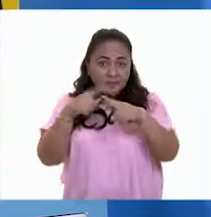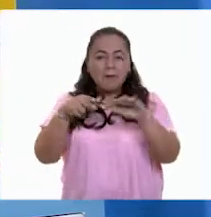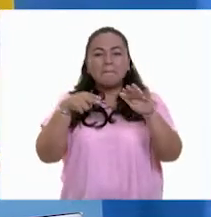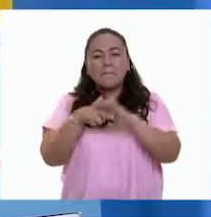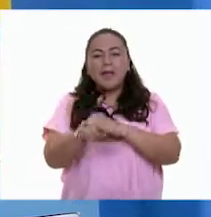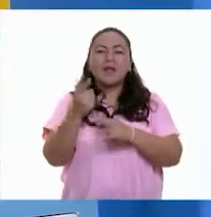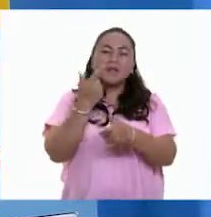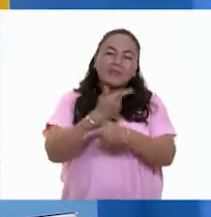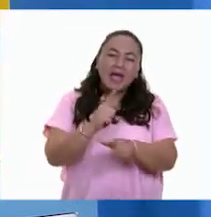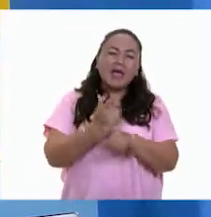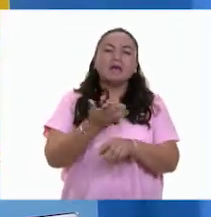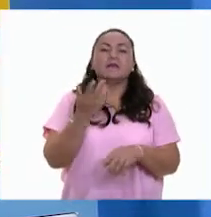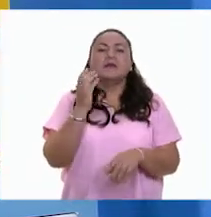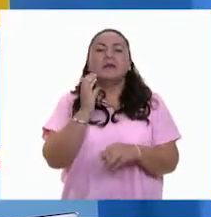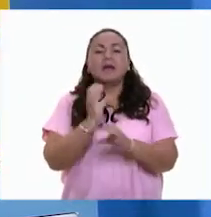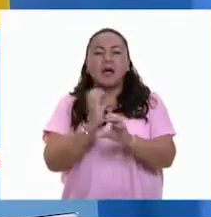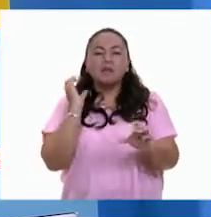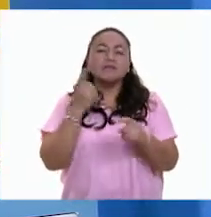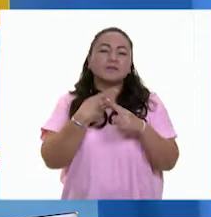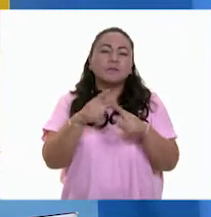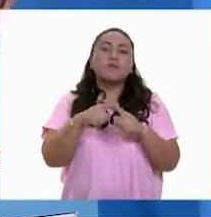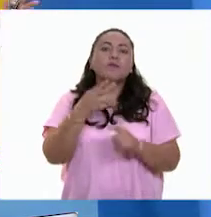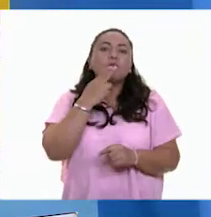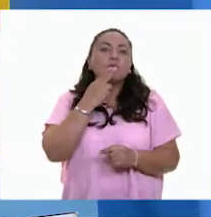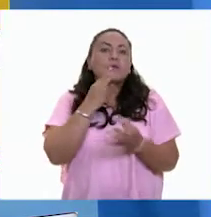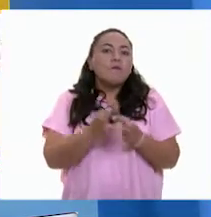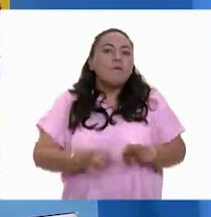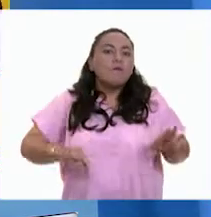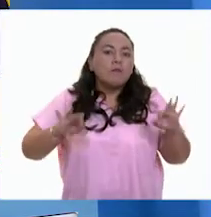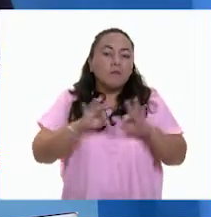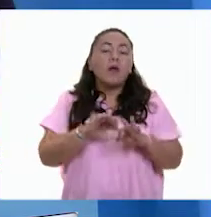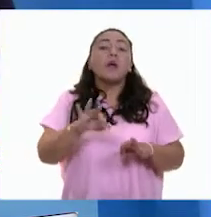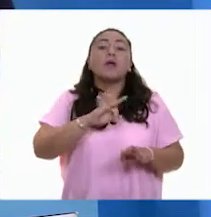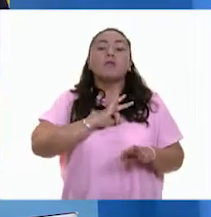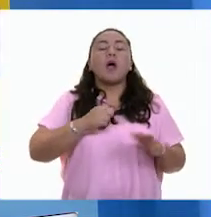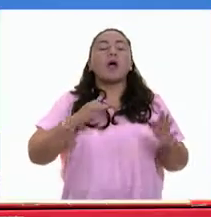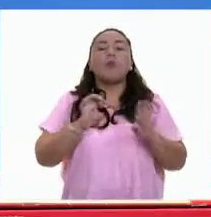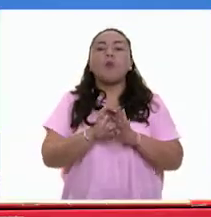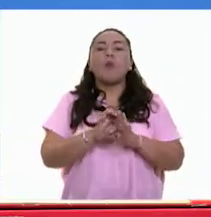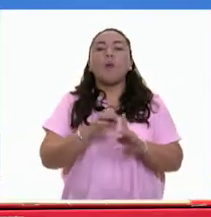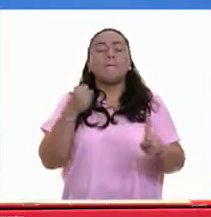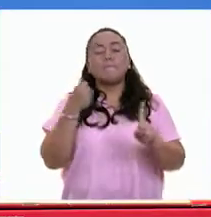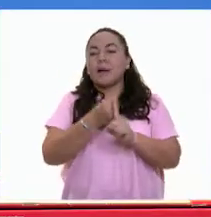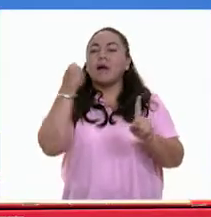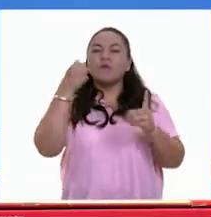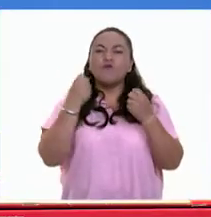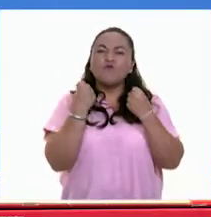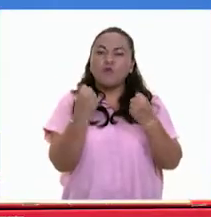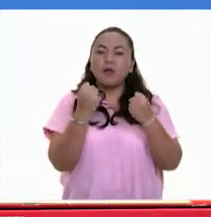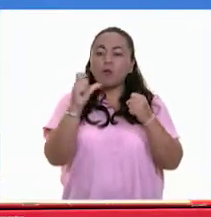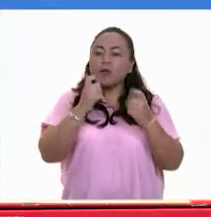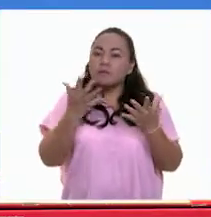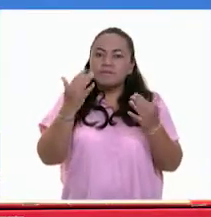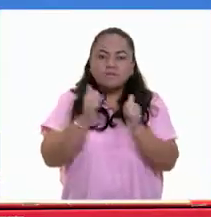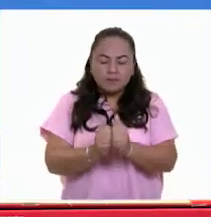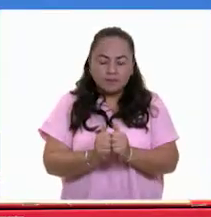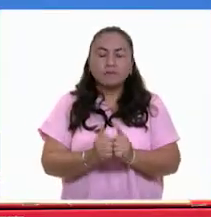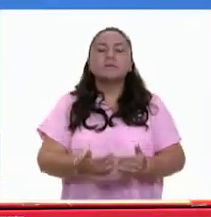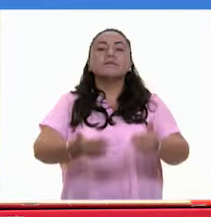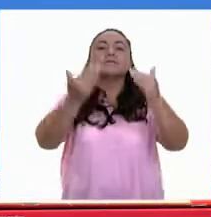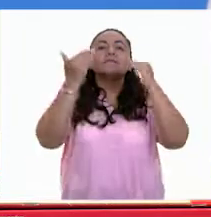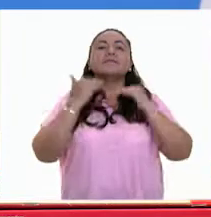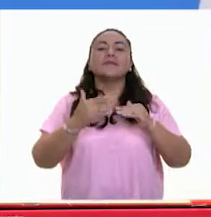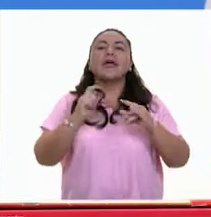por lo cual es una afectación económica que tiene un gran impacto. ¿Vamos? Interrupción de las